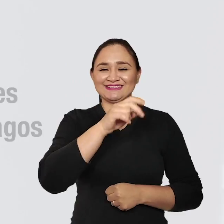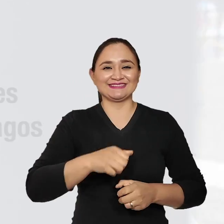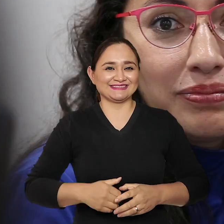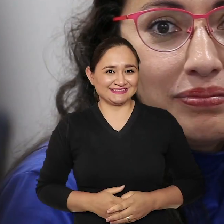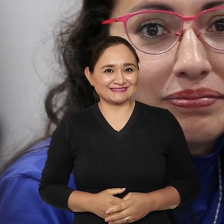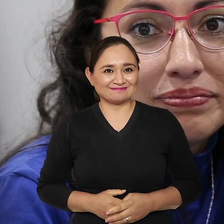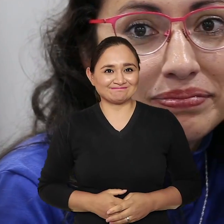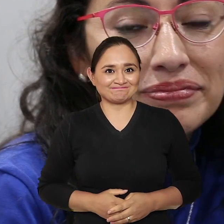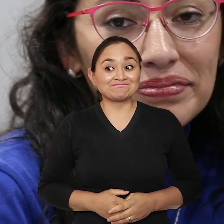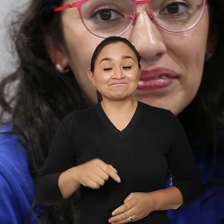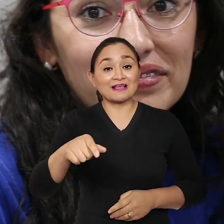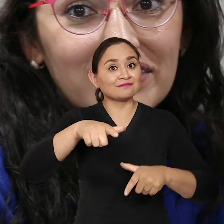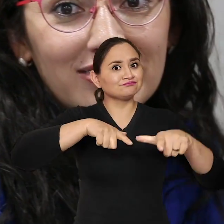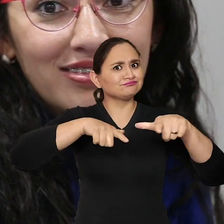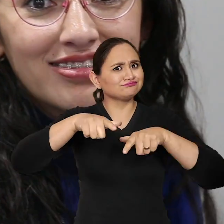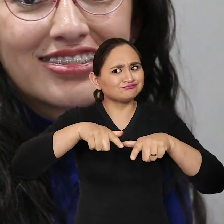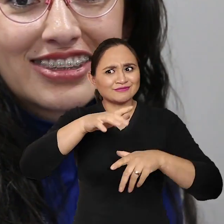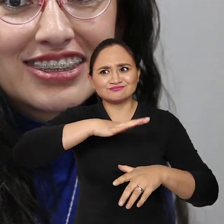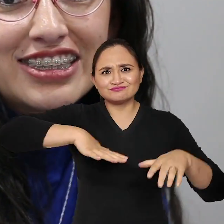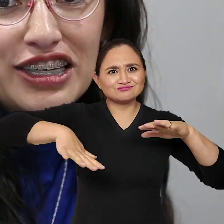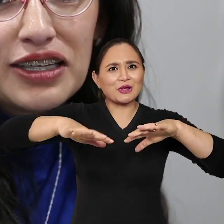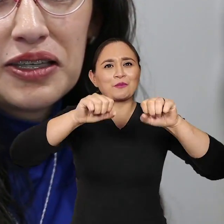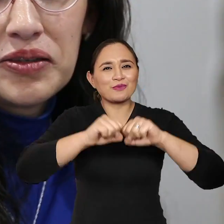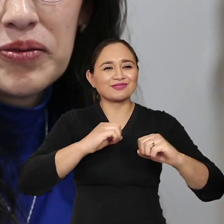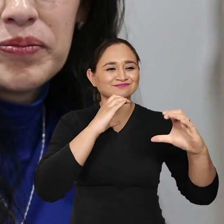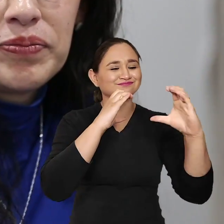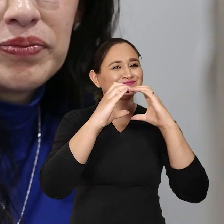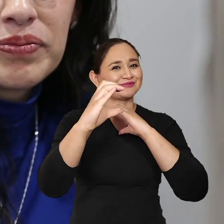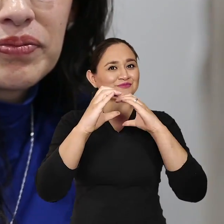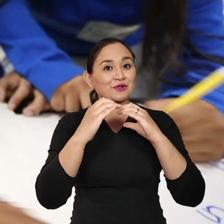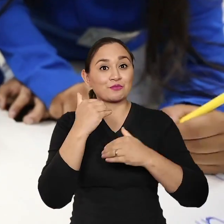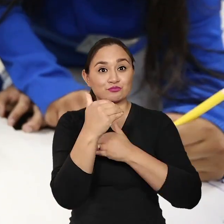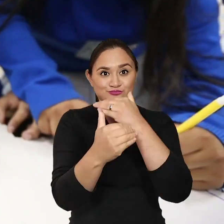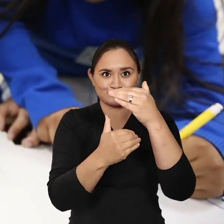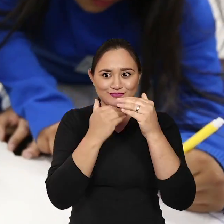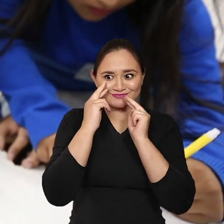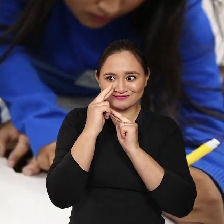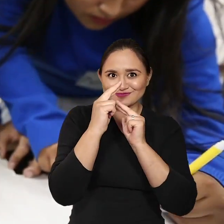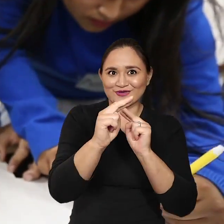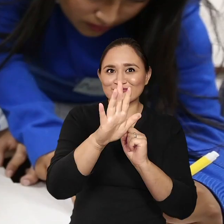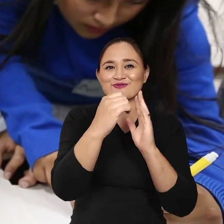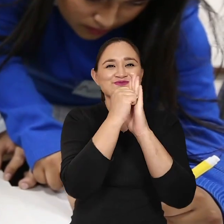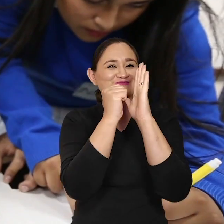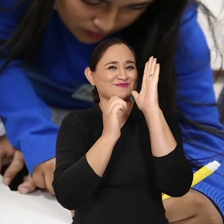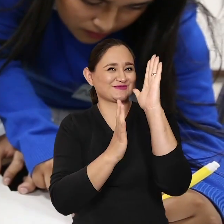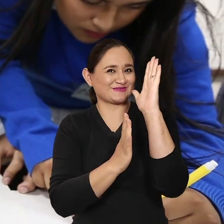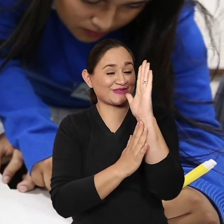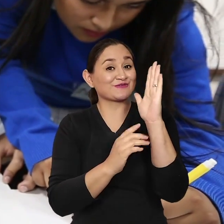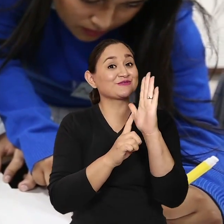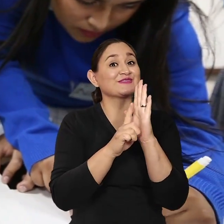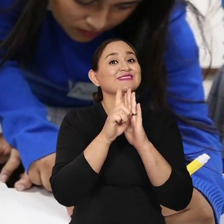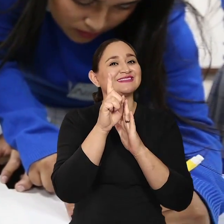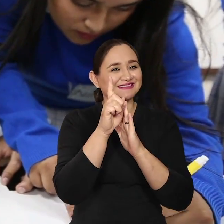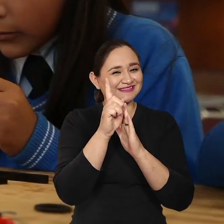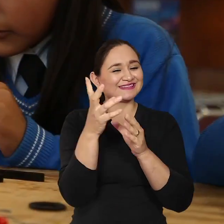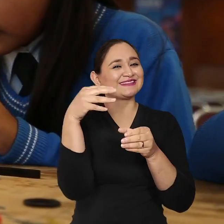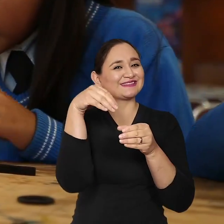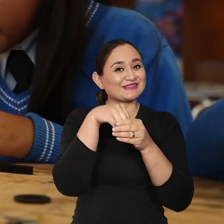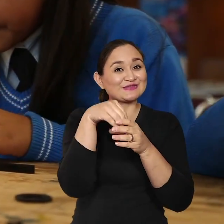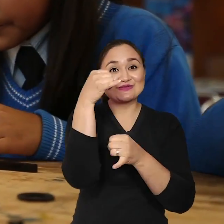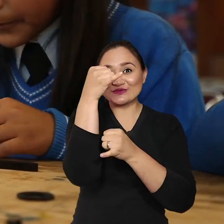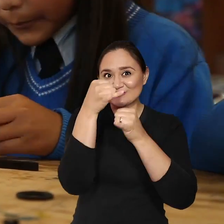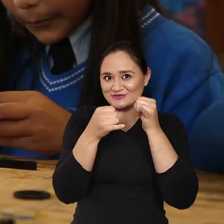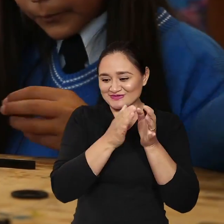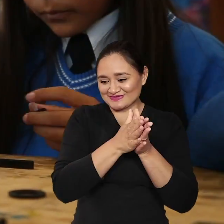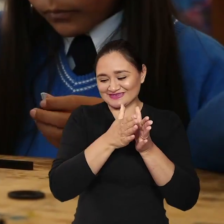2021-2022. Un espacio generado para que puedas comunicar el proceso y resultado de tus proyectos desarrollados en tu